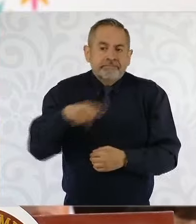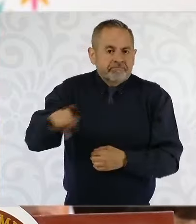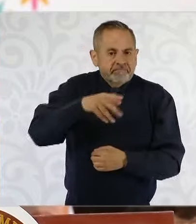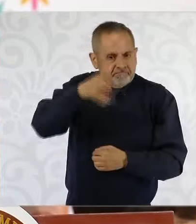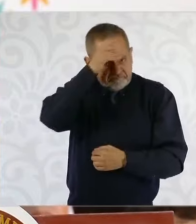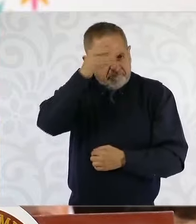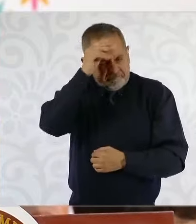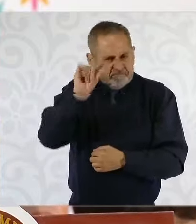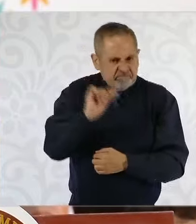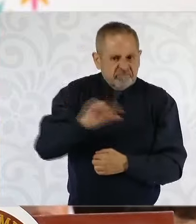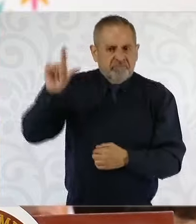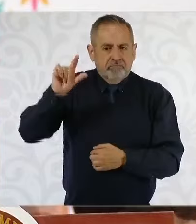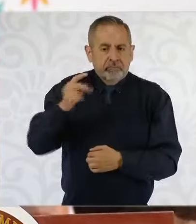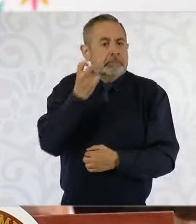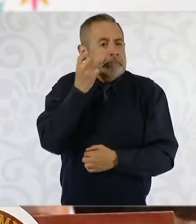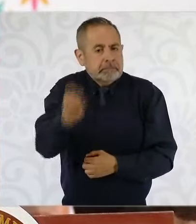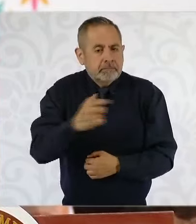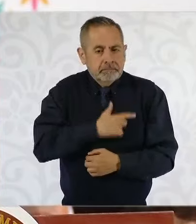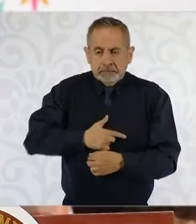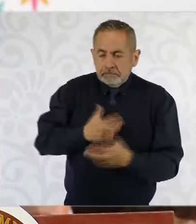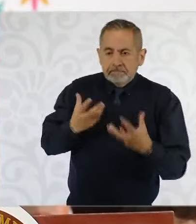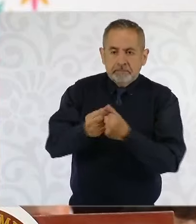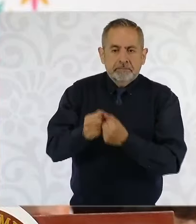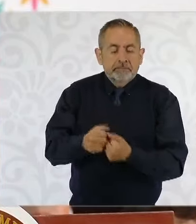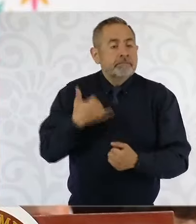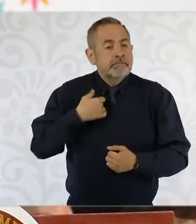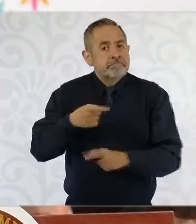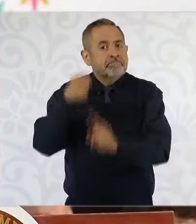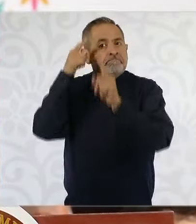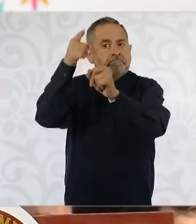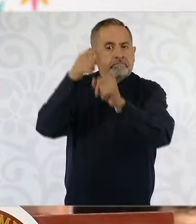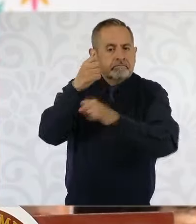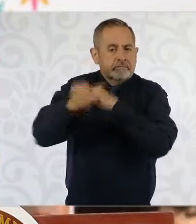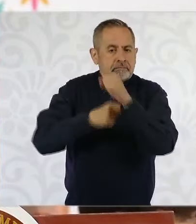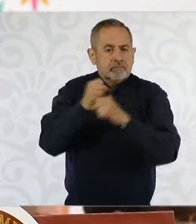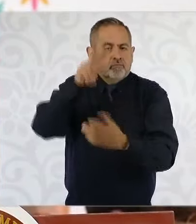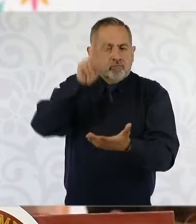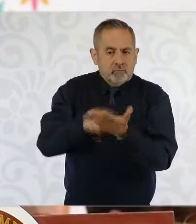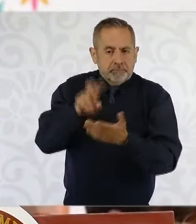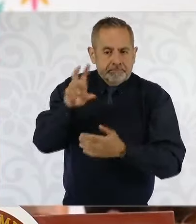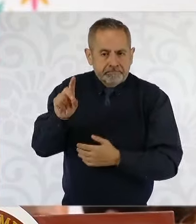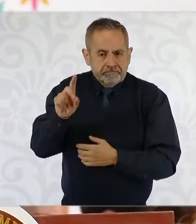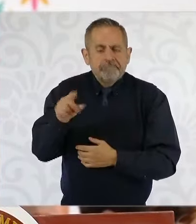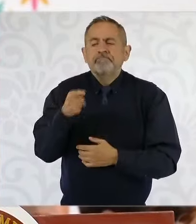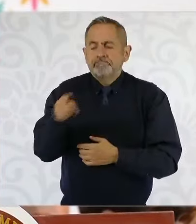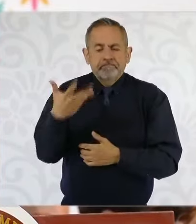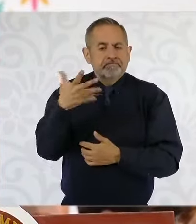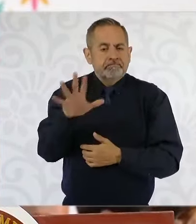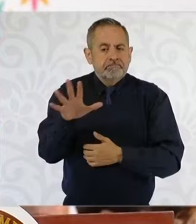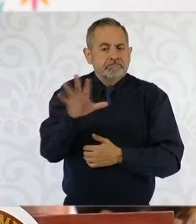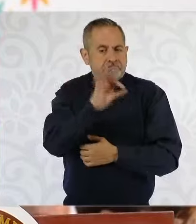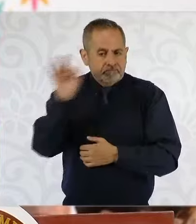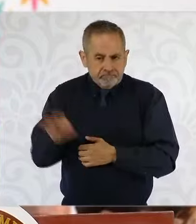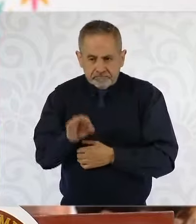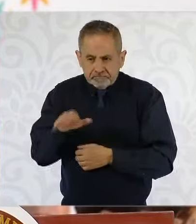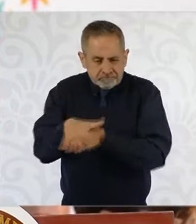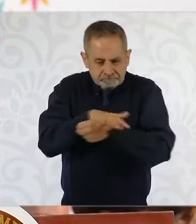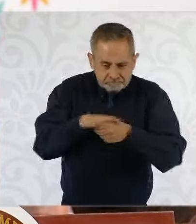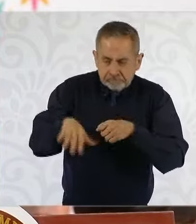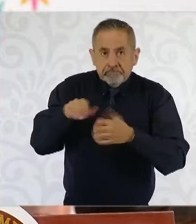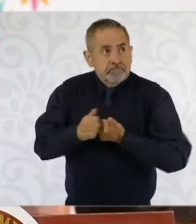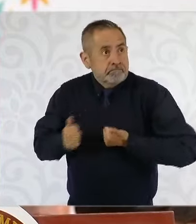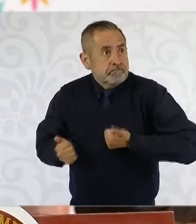gusta. Y bueno, y las metas a 2030, donde tenemos pues que incrementar al menos el 10% en contenido local y regional